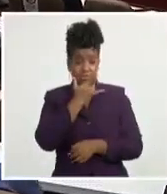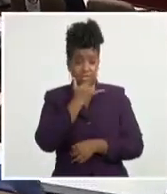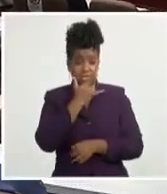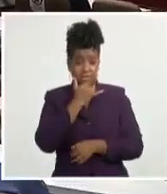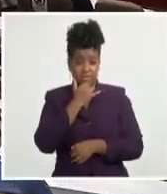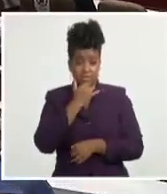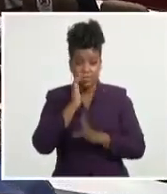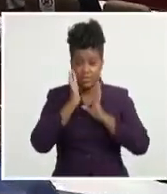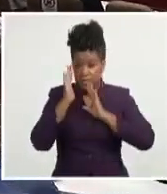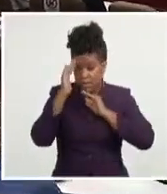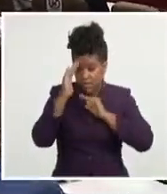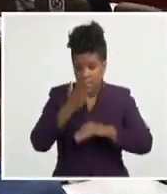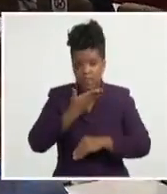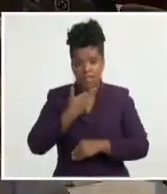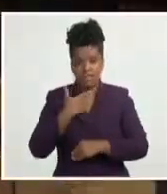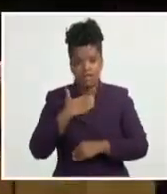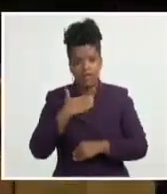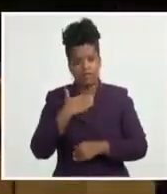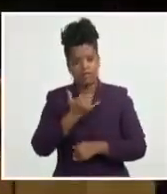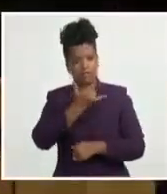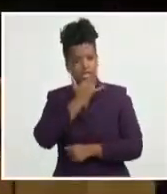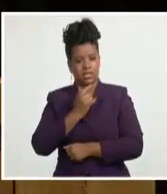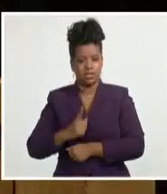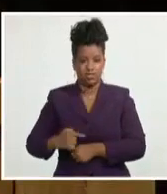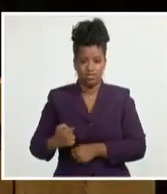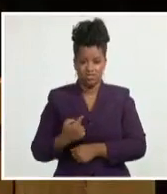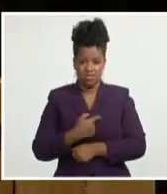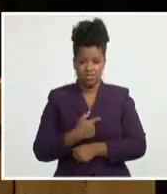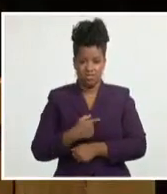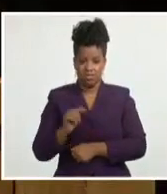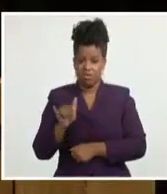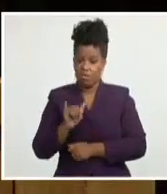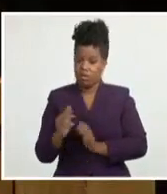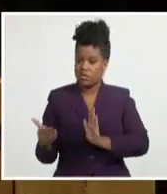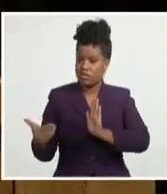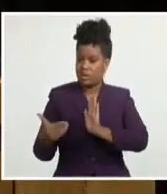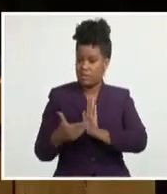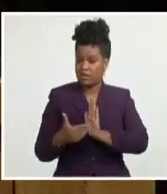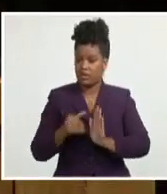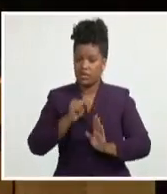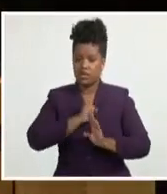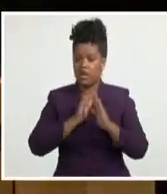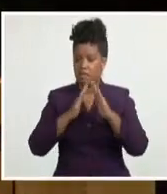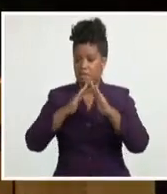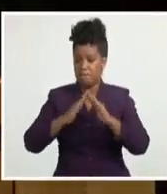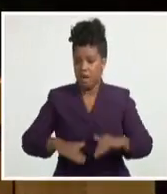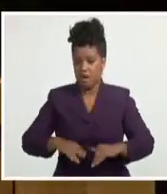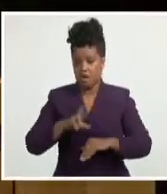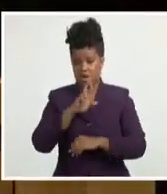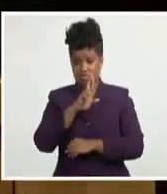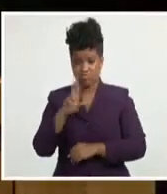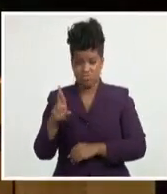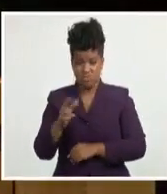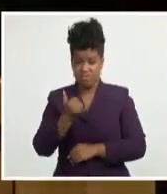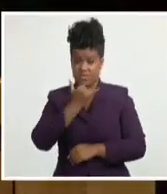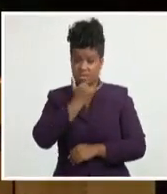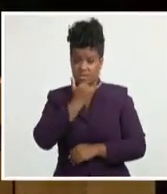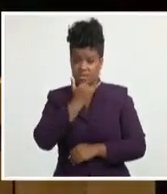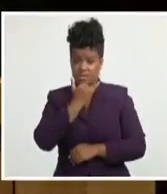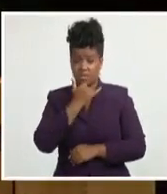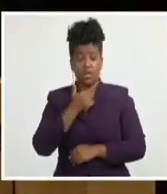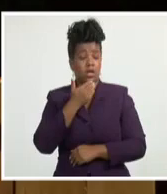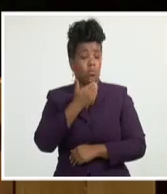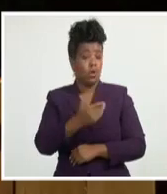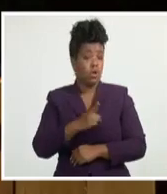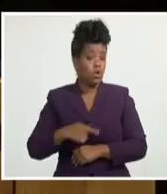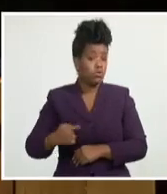con destruir toda la izquierda. Tratan de colarse y pretenden destruir a la revolución. Es bueno advertir al lumpen